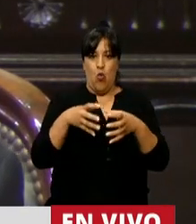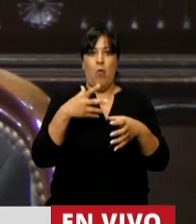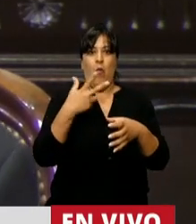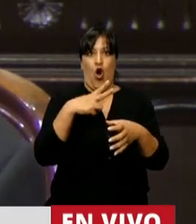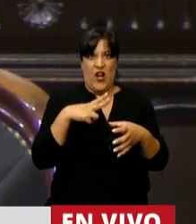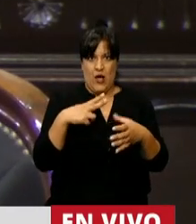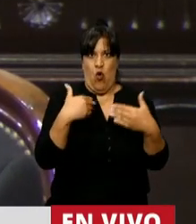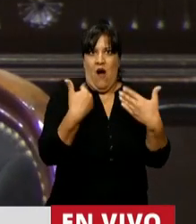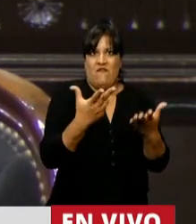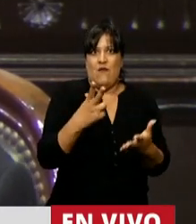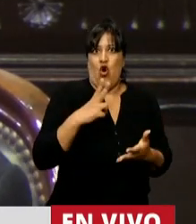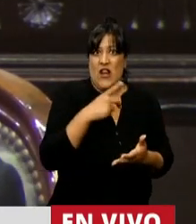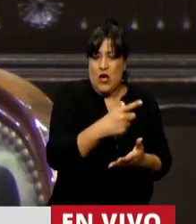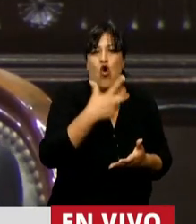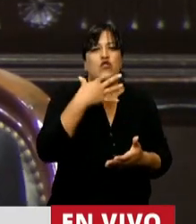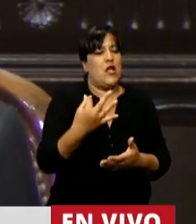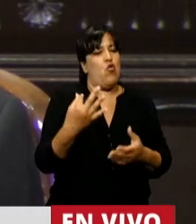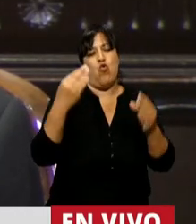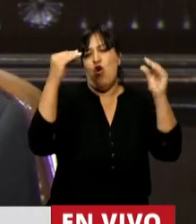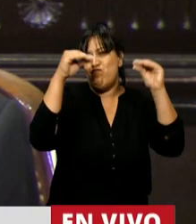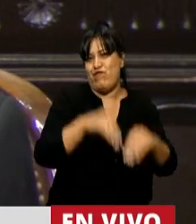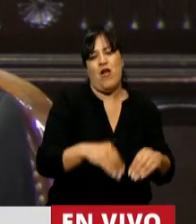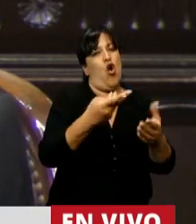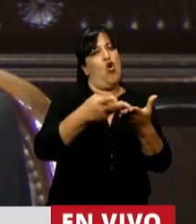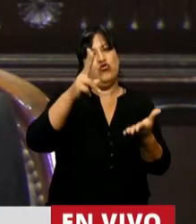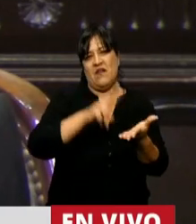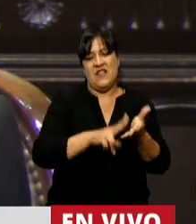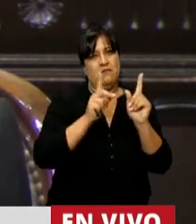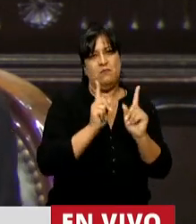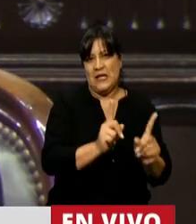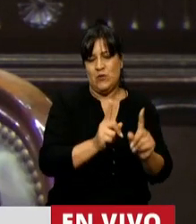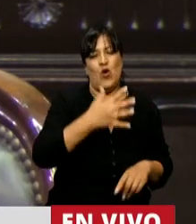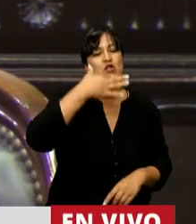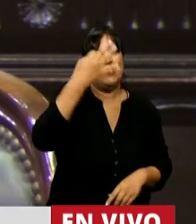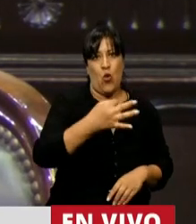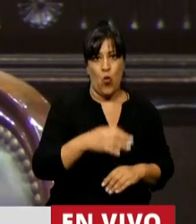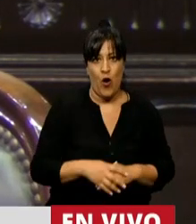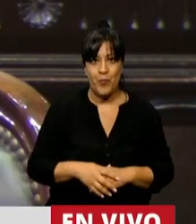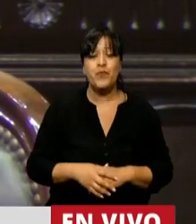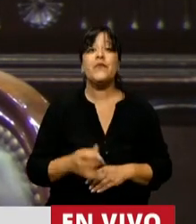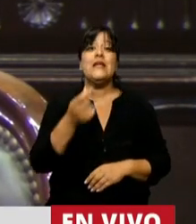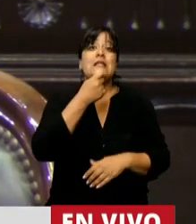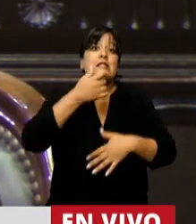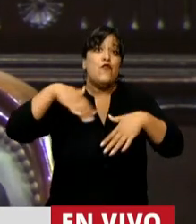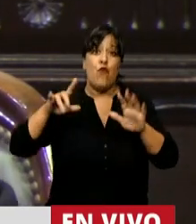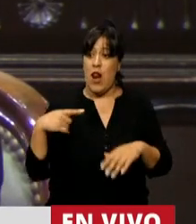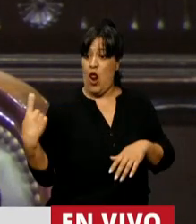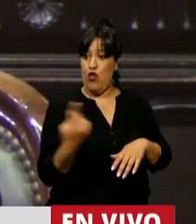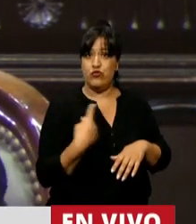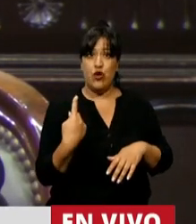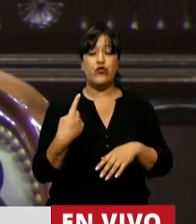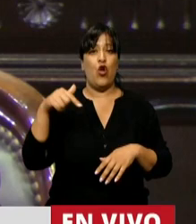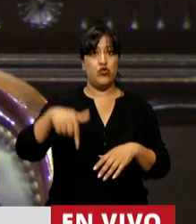ricos, volveríamos a caer en el mismo pozo. Y si nosotros, este